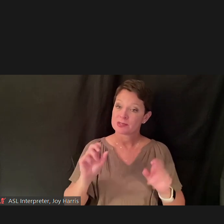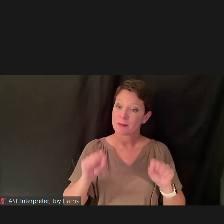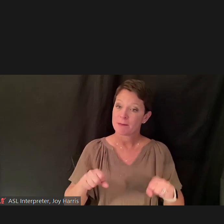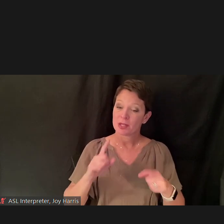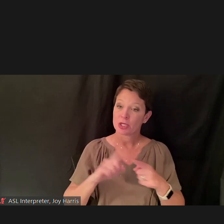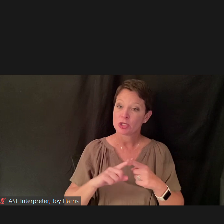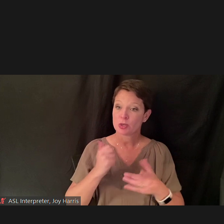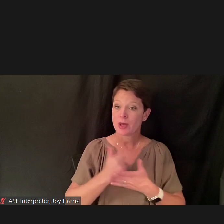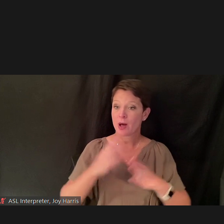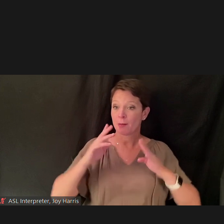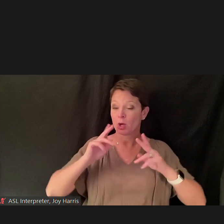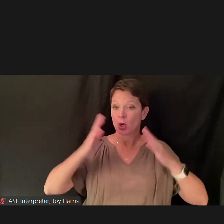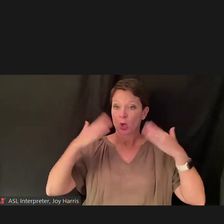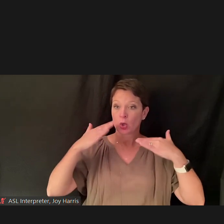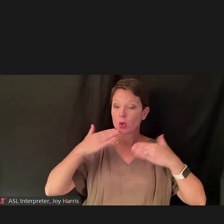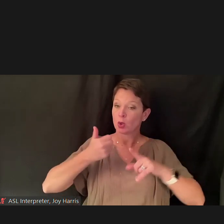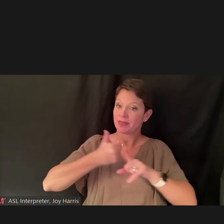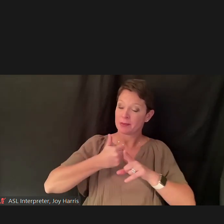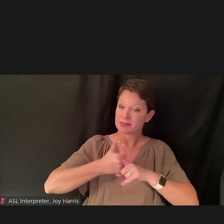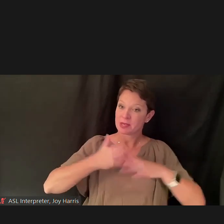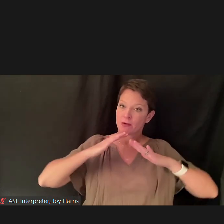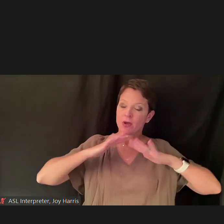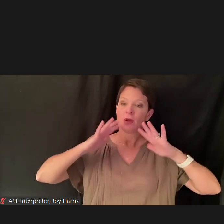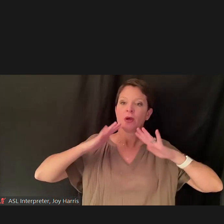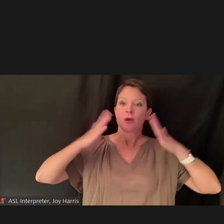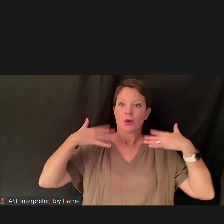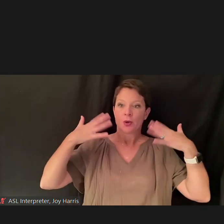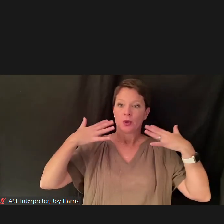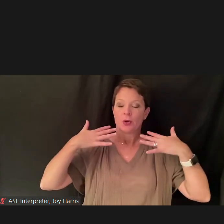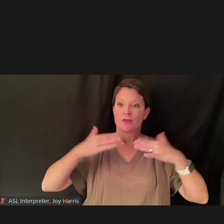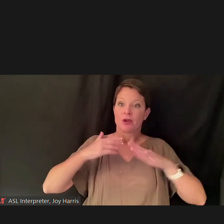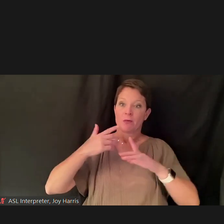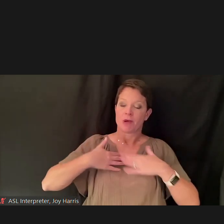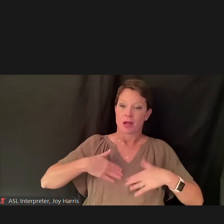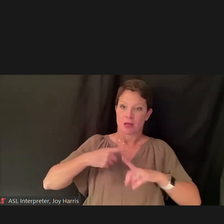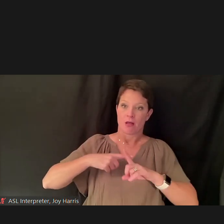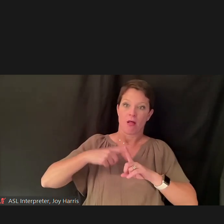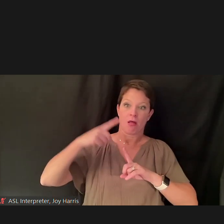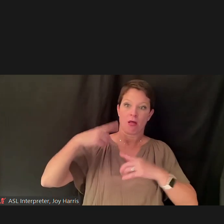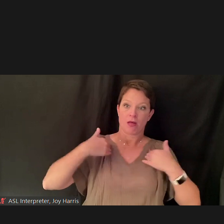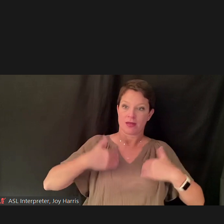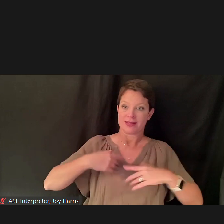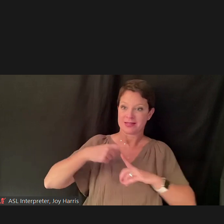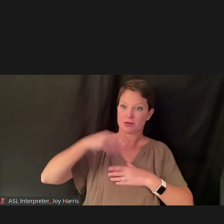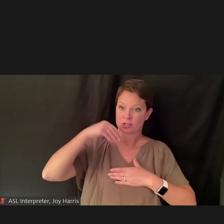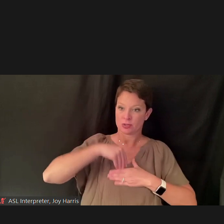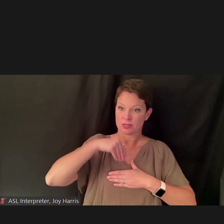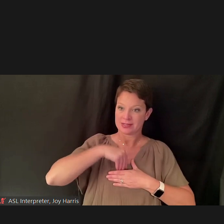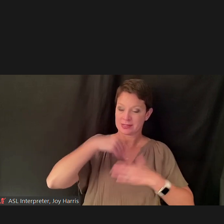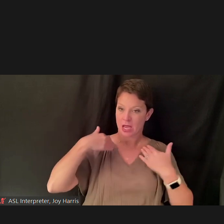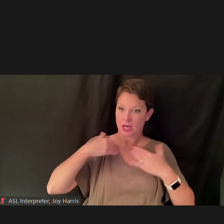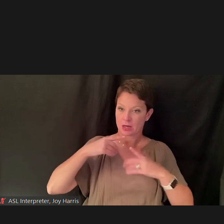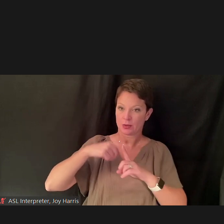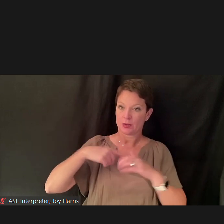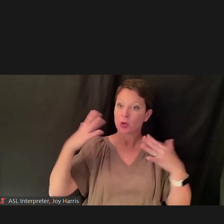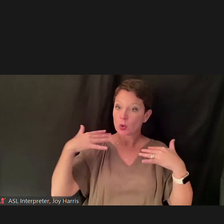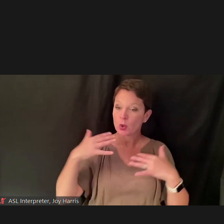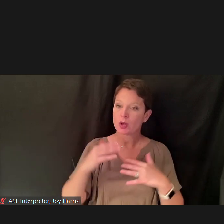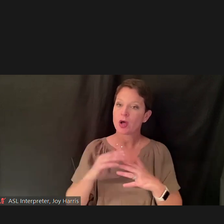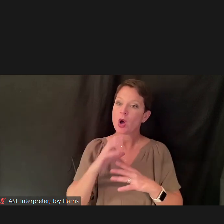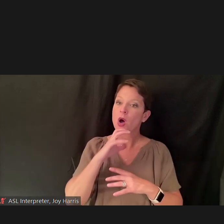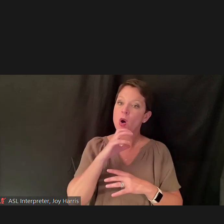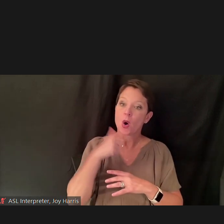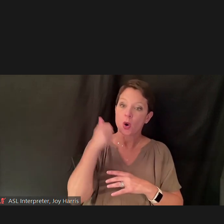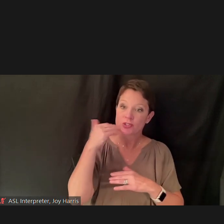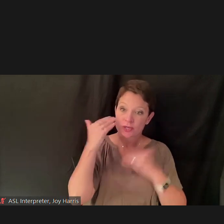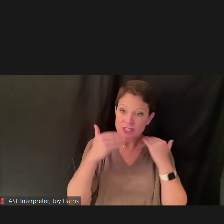Esto puede influenciar la habilidad de las personas a autorregular su temperatura, enfriarse.